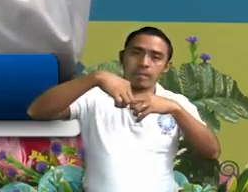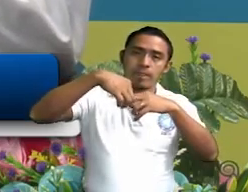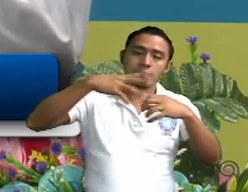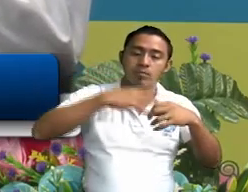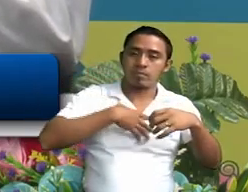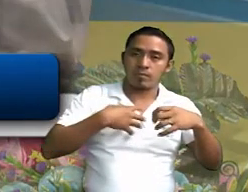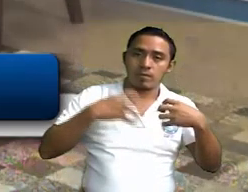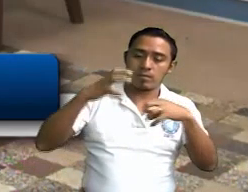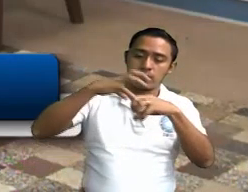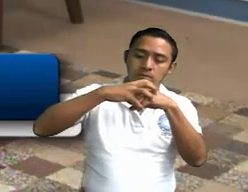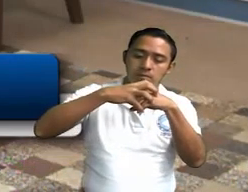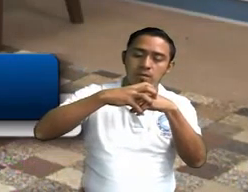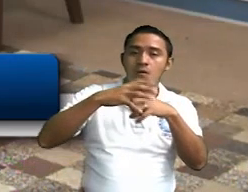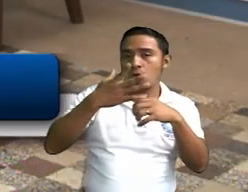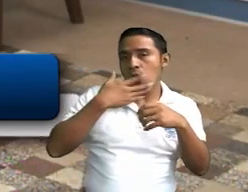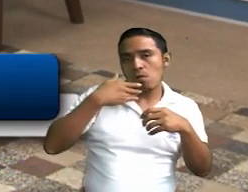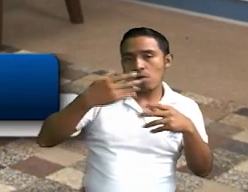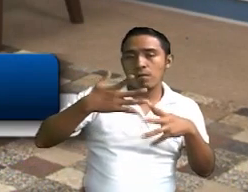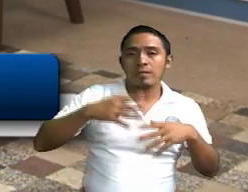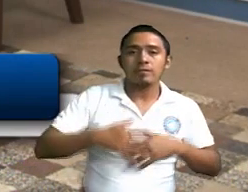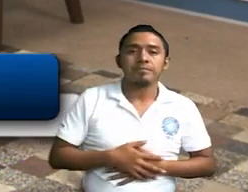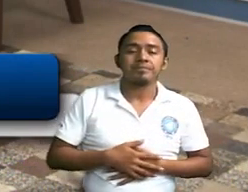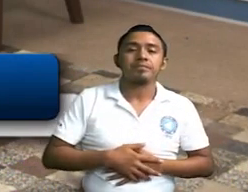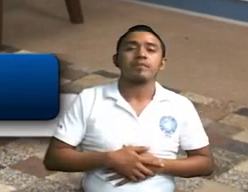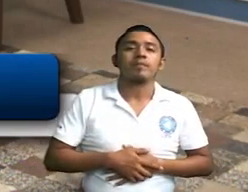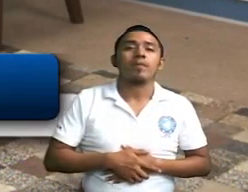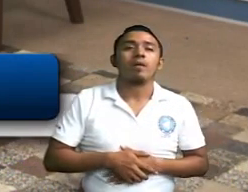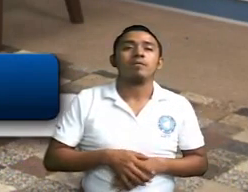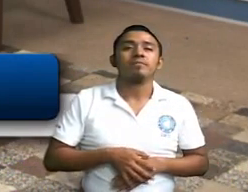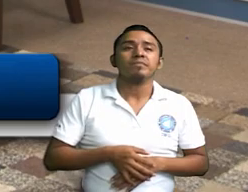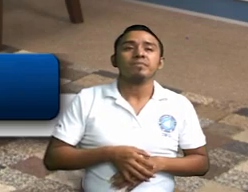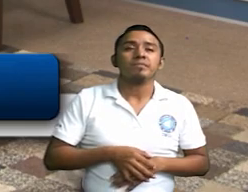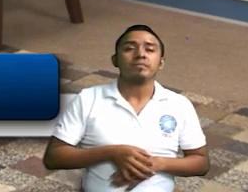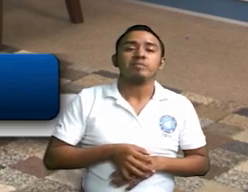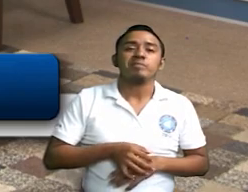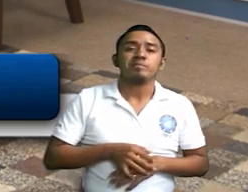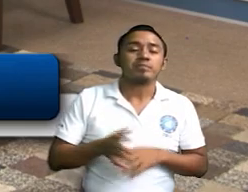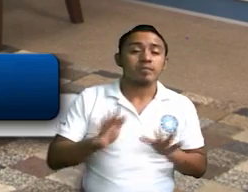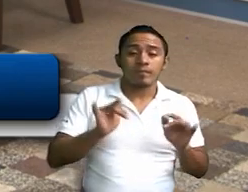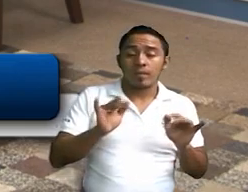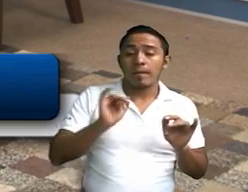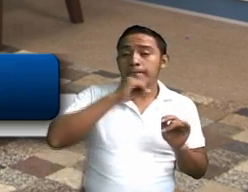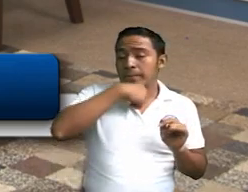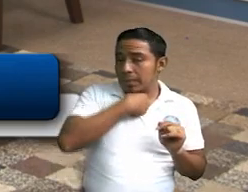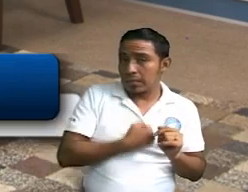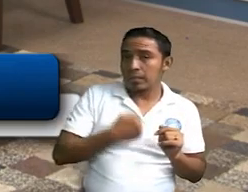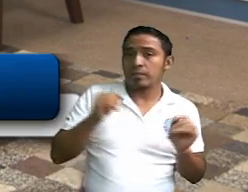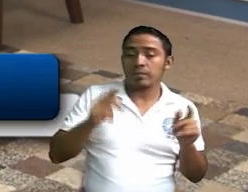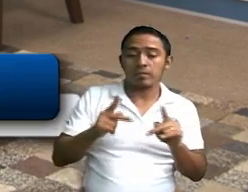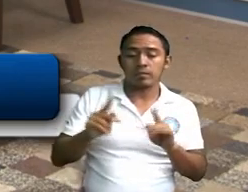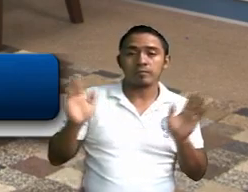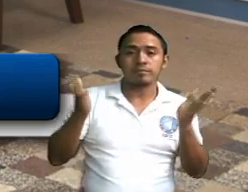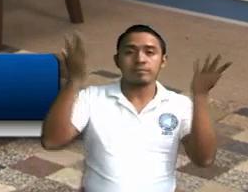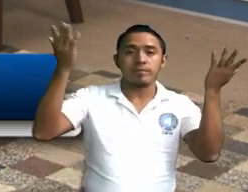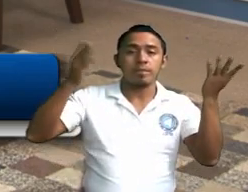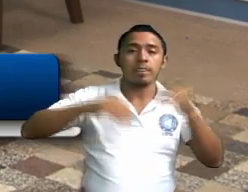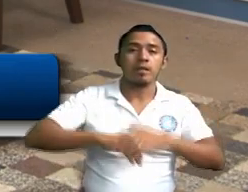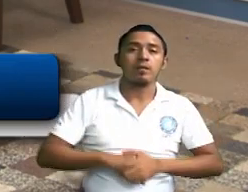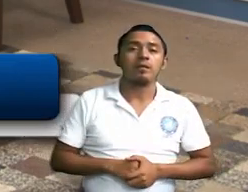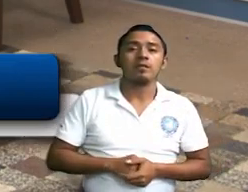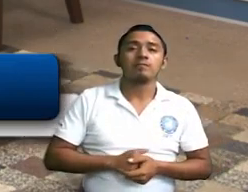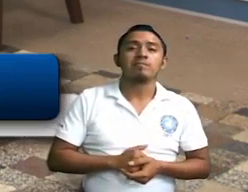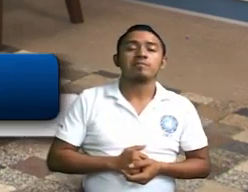cambiarlo cuando son personas jóvenes. Cuando son personas de tercera edad, personas en